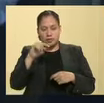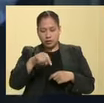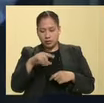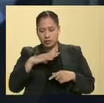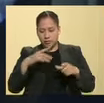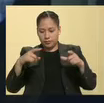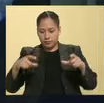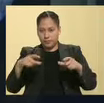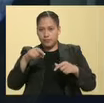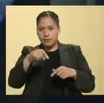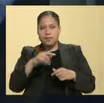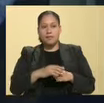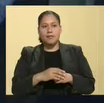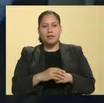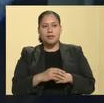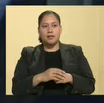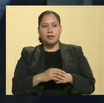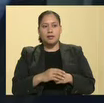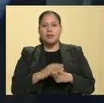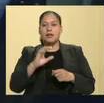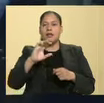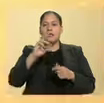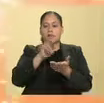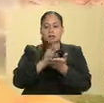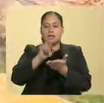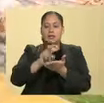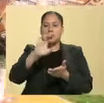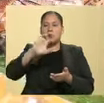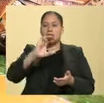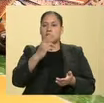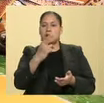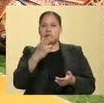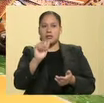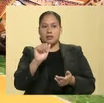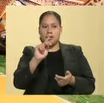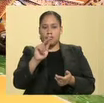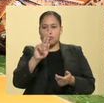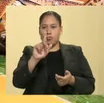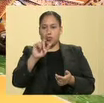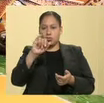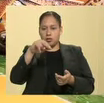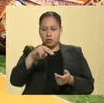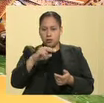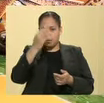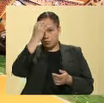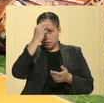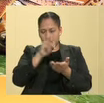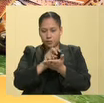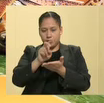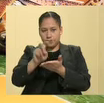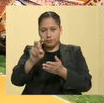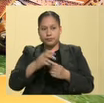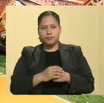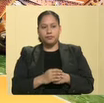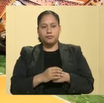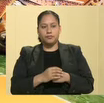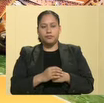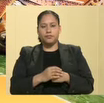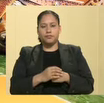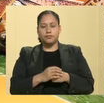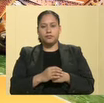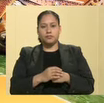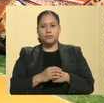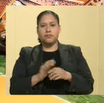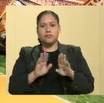tenemos... Normalmente decimos chapulines, pero mucha gente, aunque es del país, no conoce qué es lo